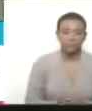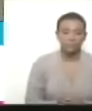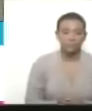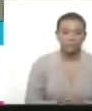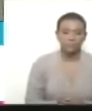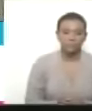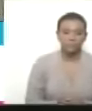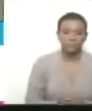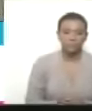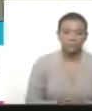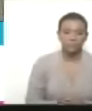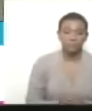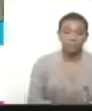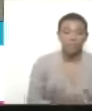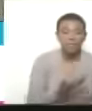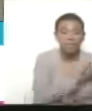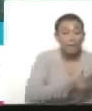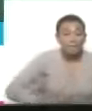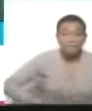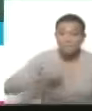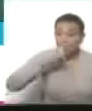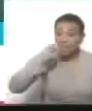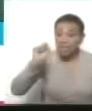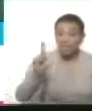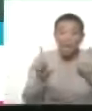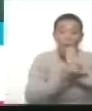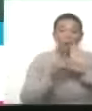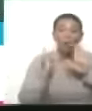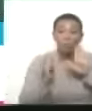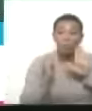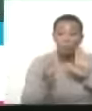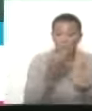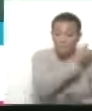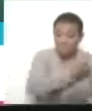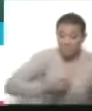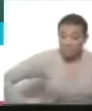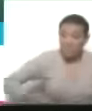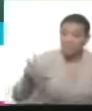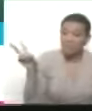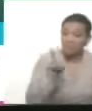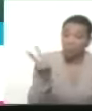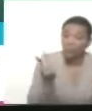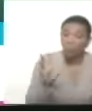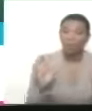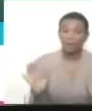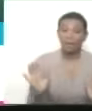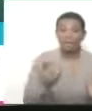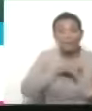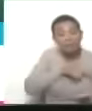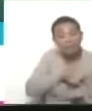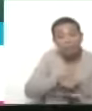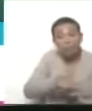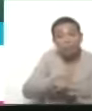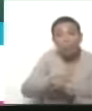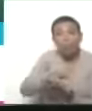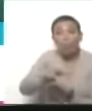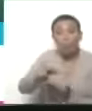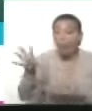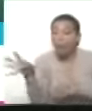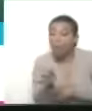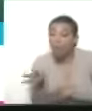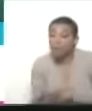jamá si Nicolás Maduro presidente de Venezuela se fuera al territorio colindante la